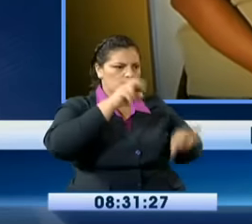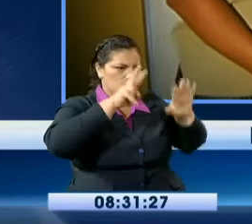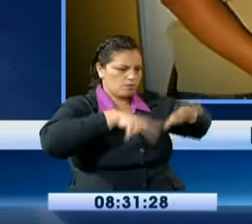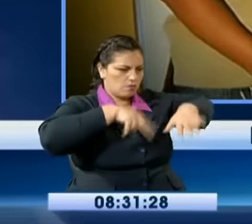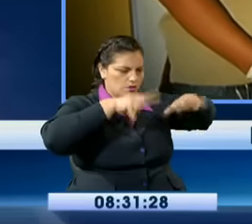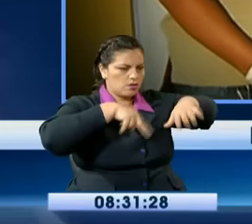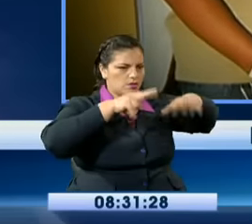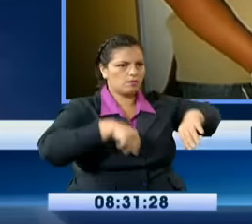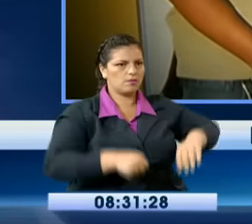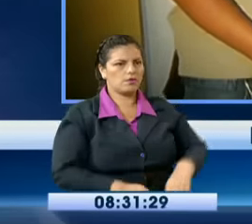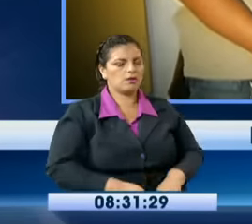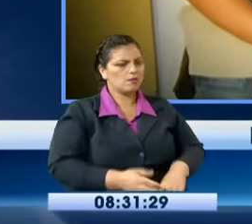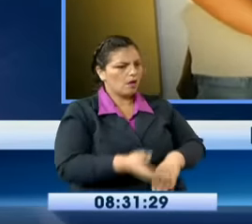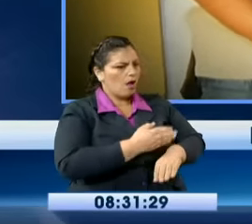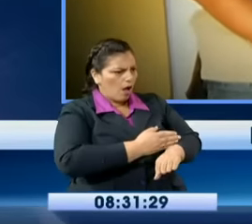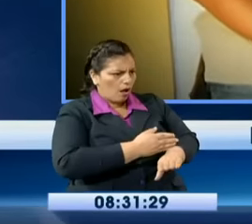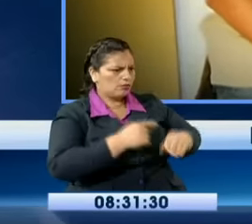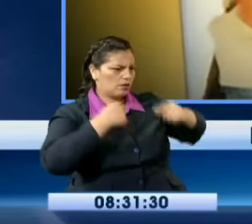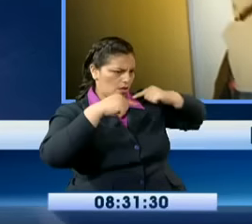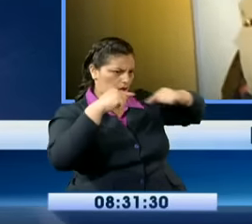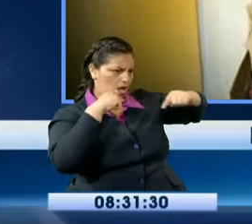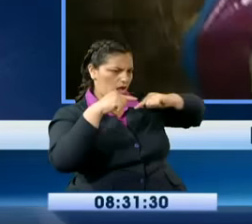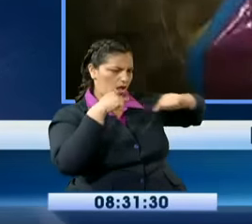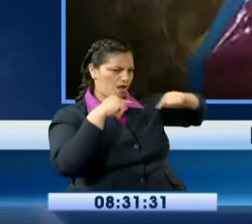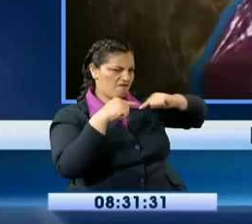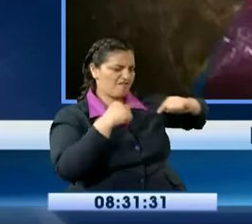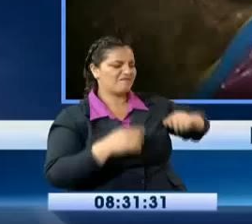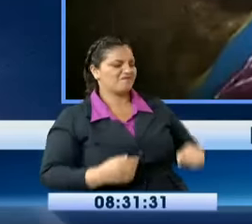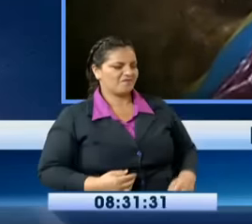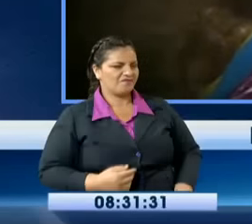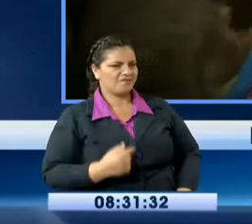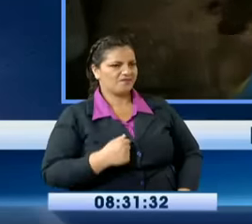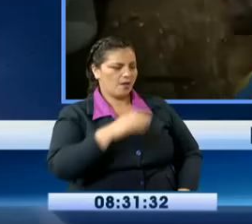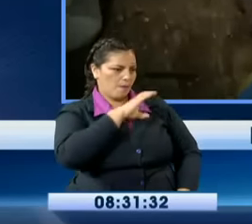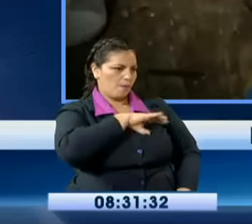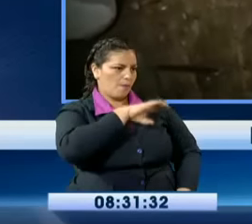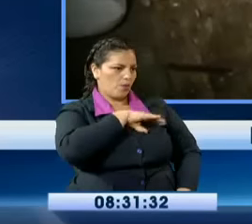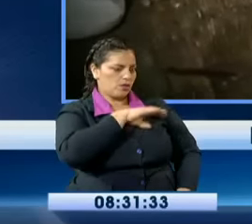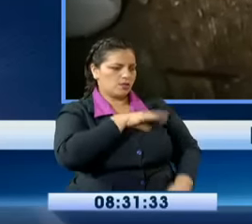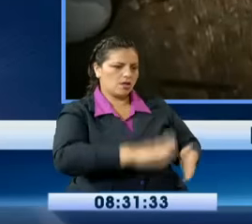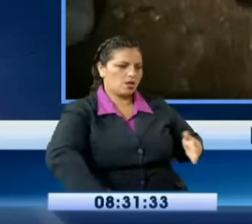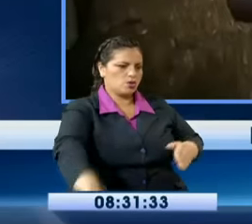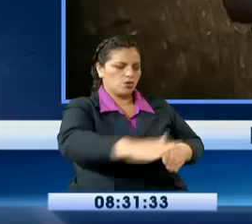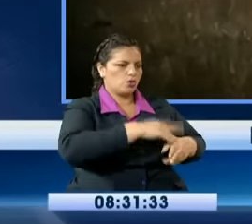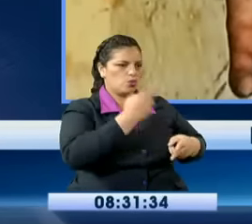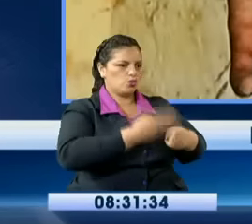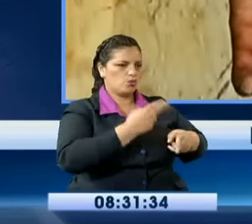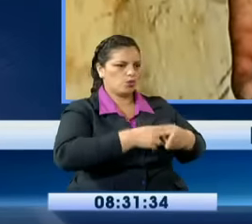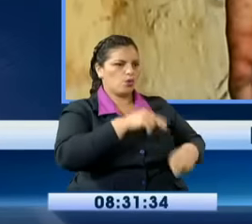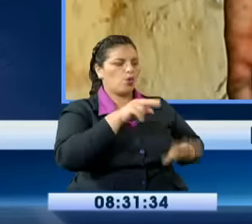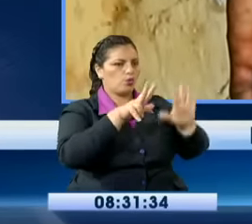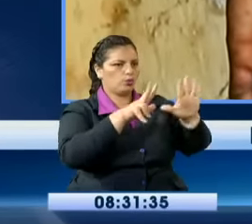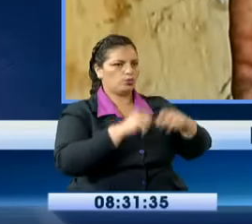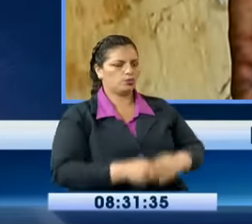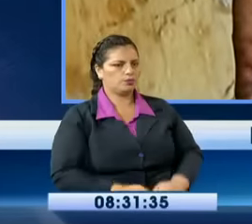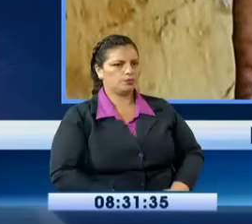jefe, que nos conocimos en algún momento por los eventos que se dieron aquí como jefe de la zona 8 que en Guayaquil. ¿Trabajando en inteligencia más de la mitad de su